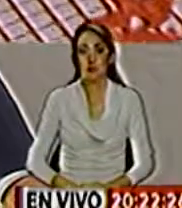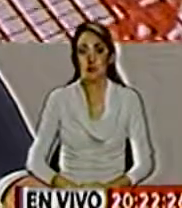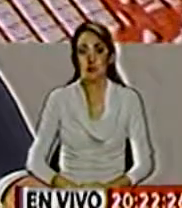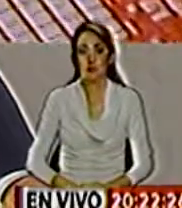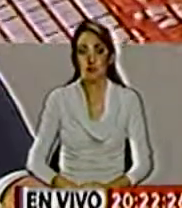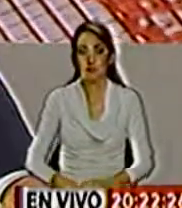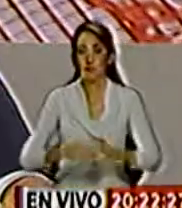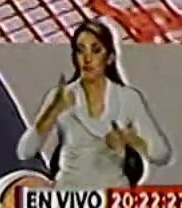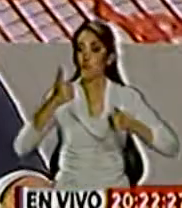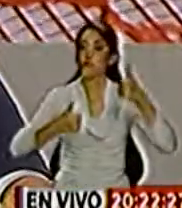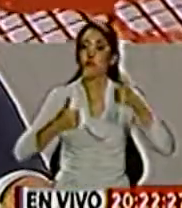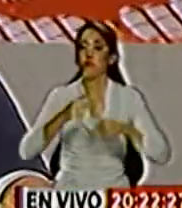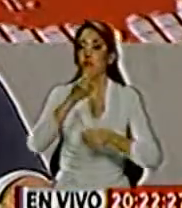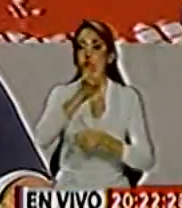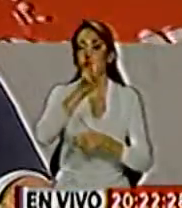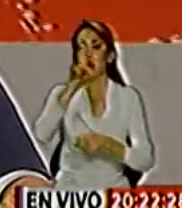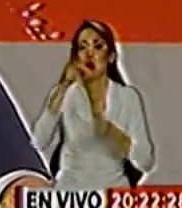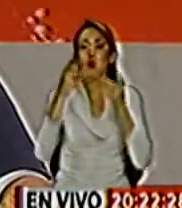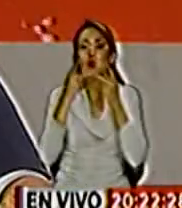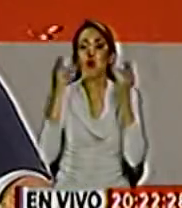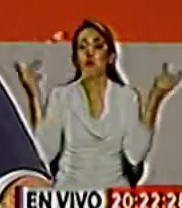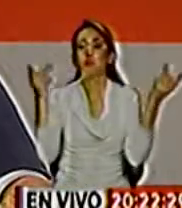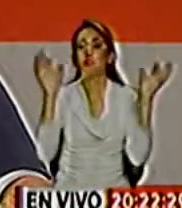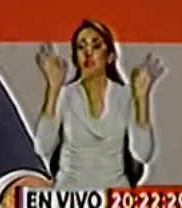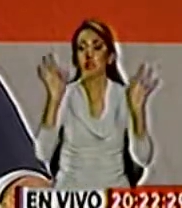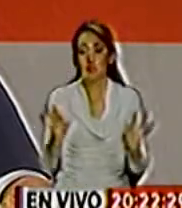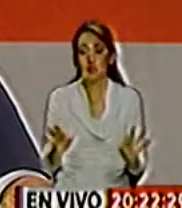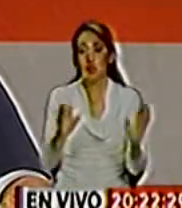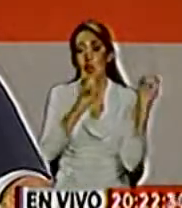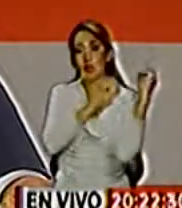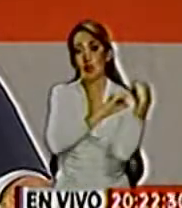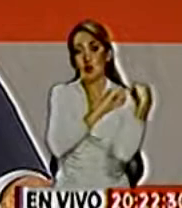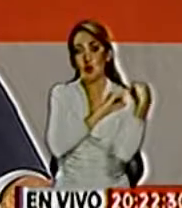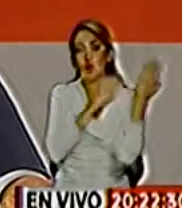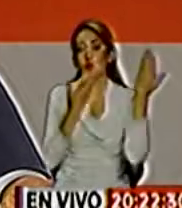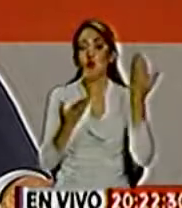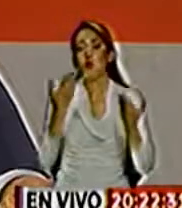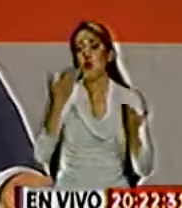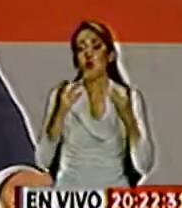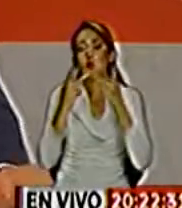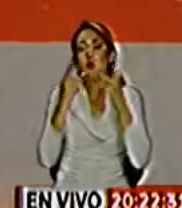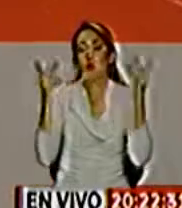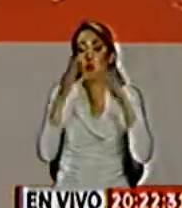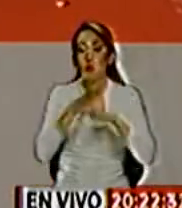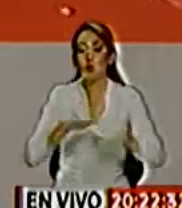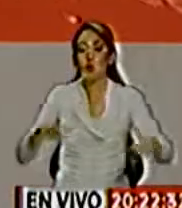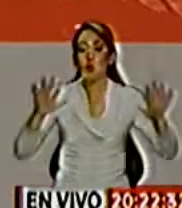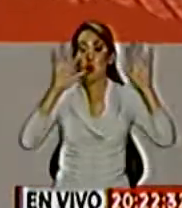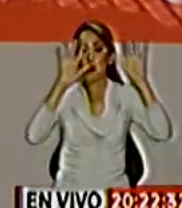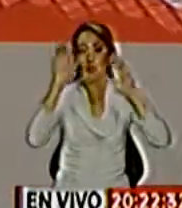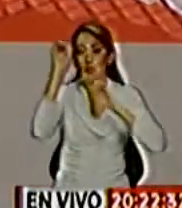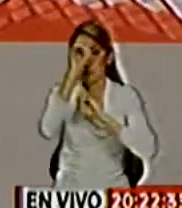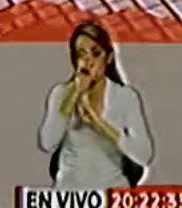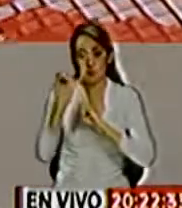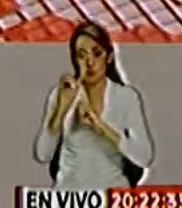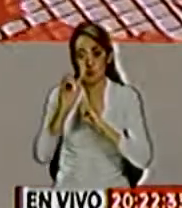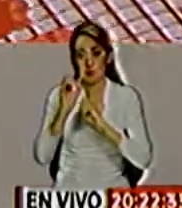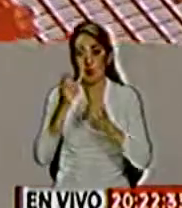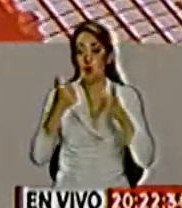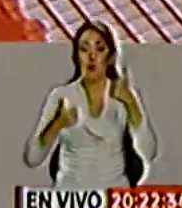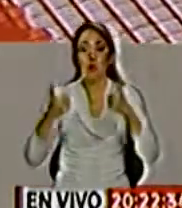¿Y cuáles son las 21 empresas públicas que deberán cumplir de forma obligatoria con la reducción de al menos el 10% en sus